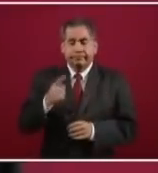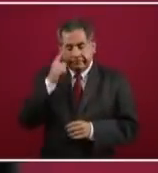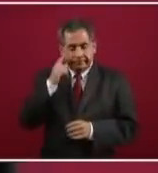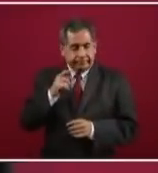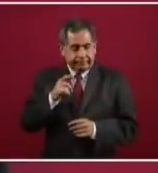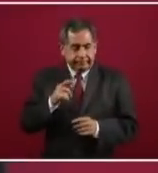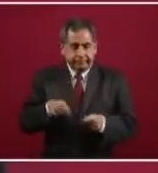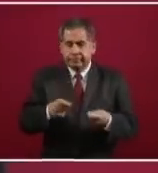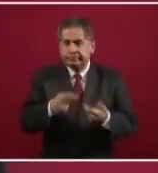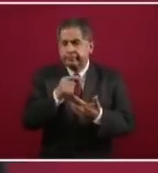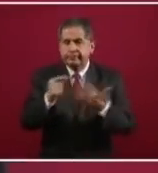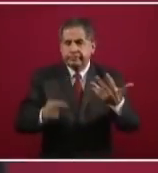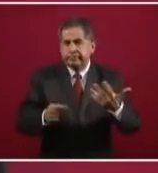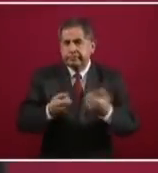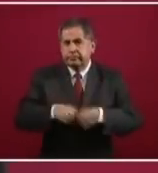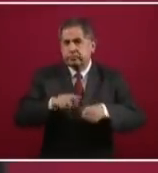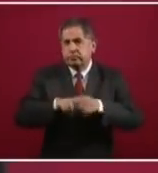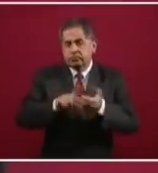prestaciones sociales,